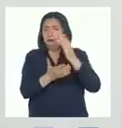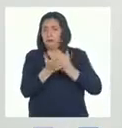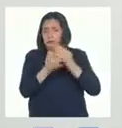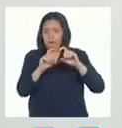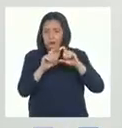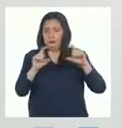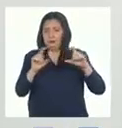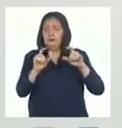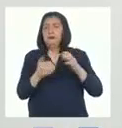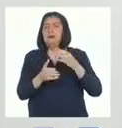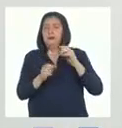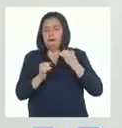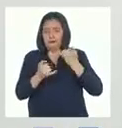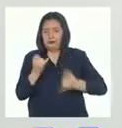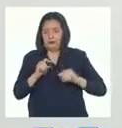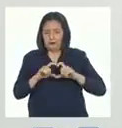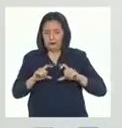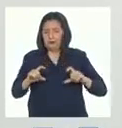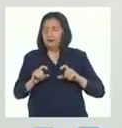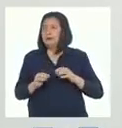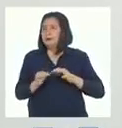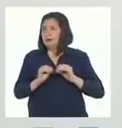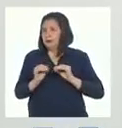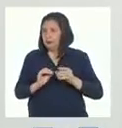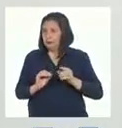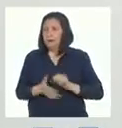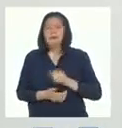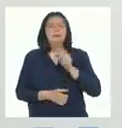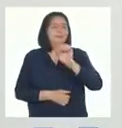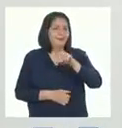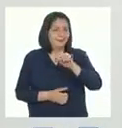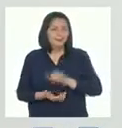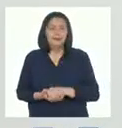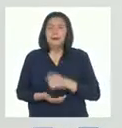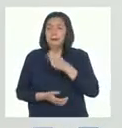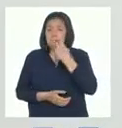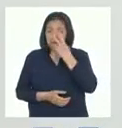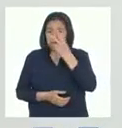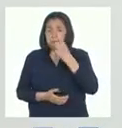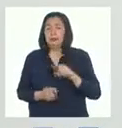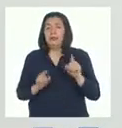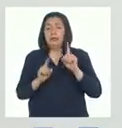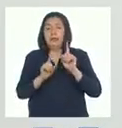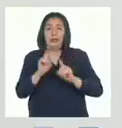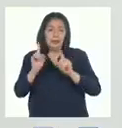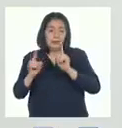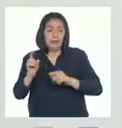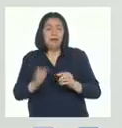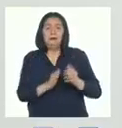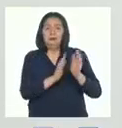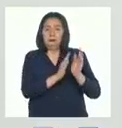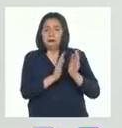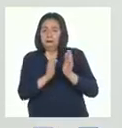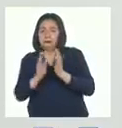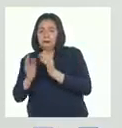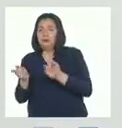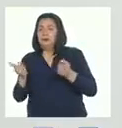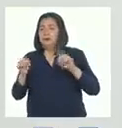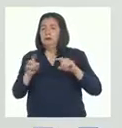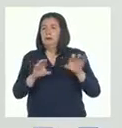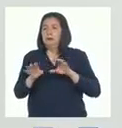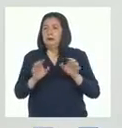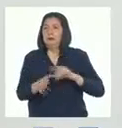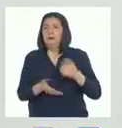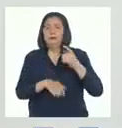o problema y desenlace. Así es, Patricia. Veamos algunos pasos que debemos seguir al momento de